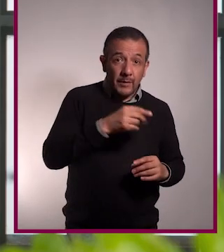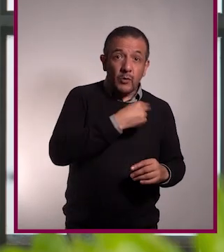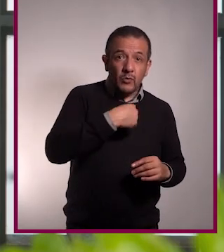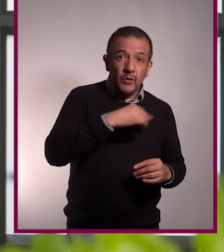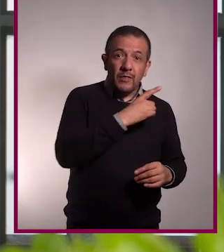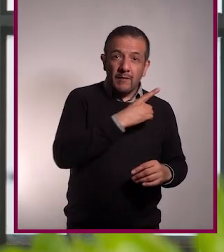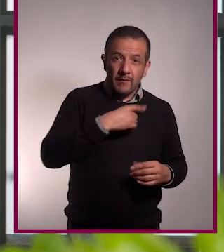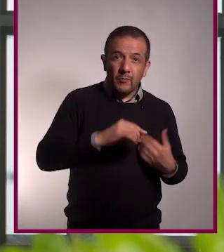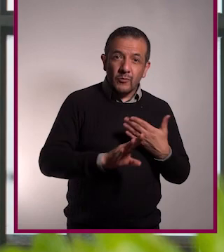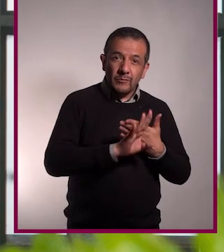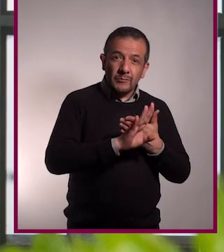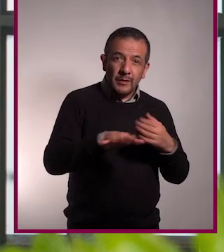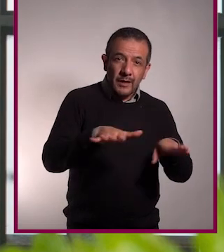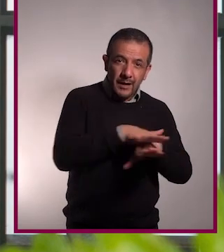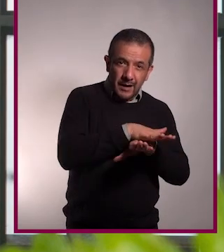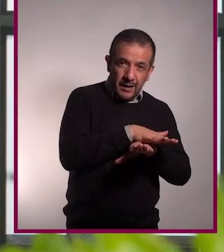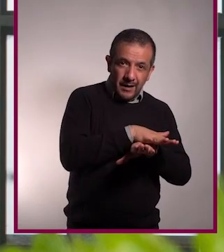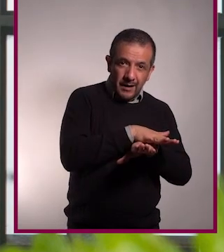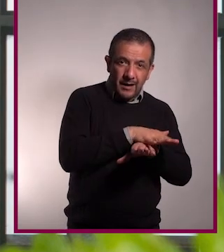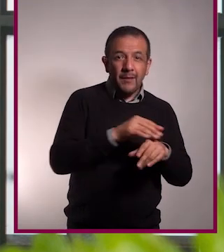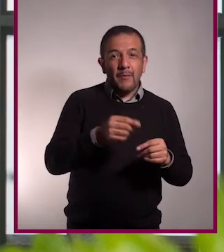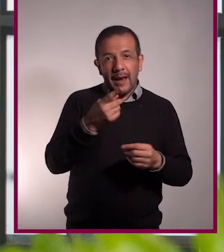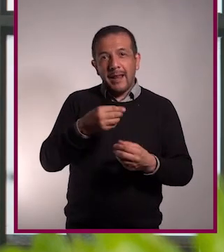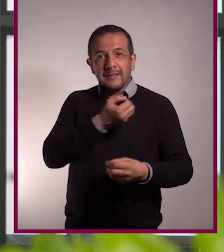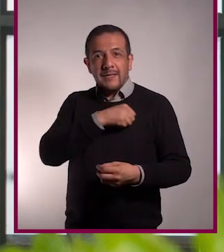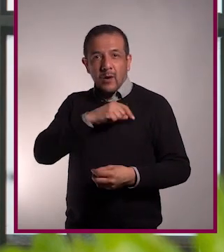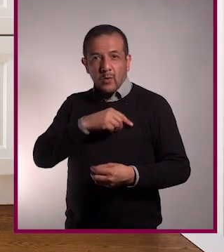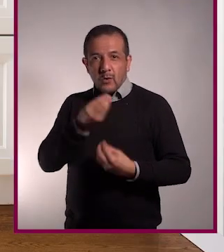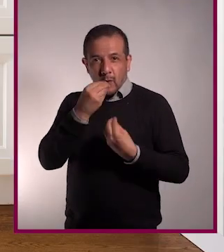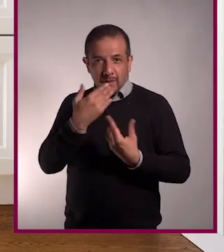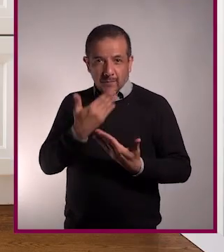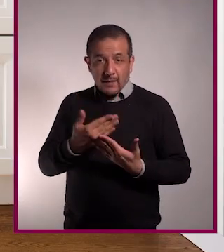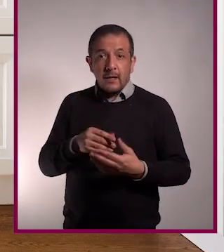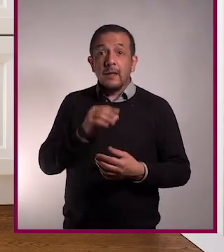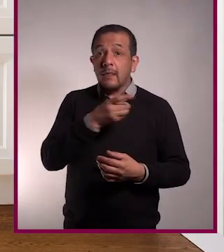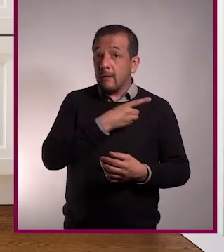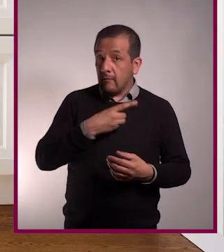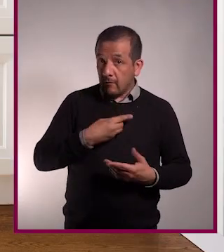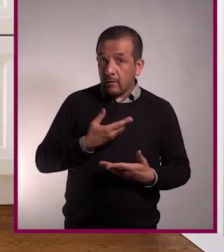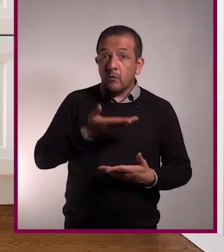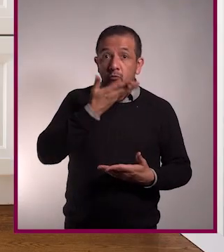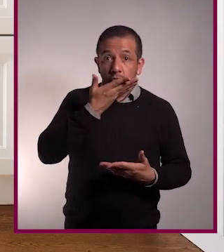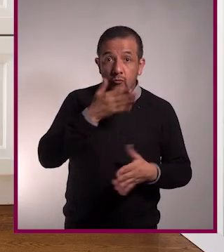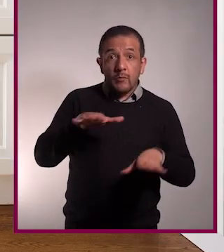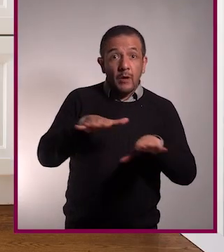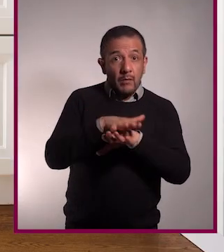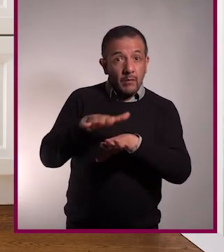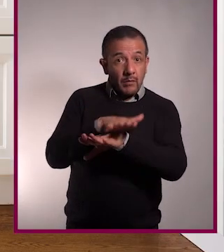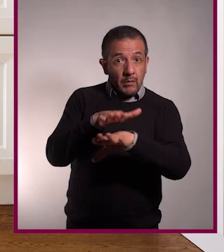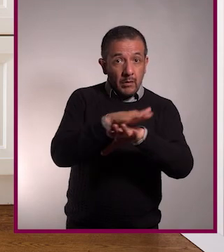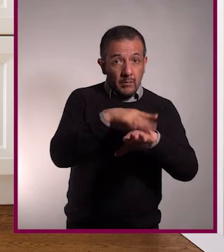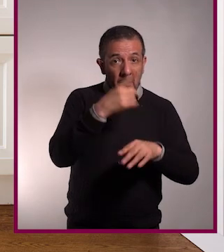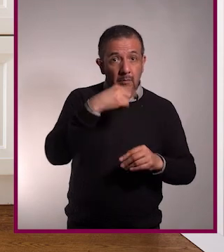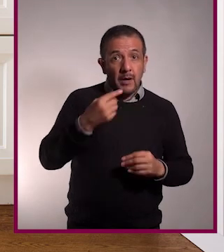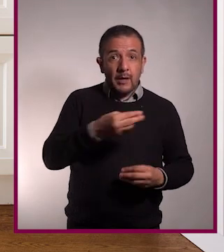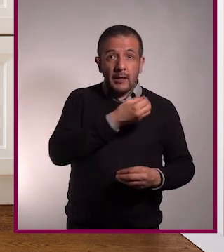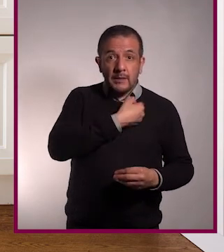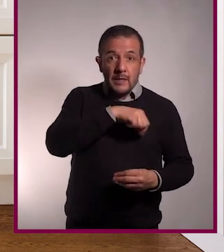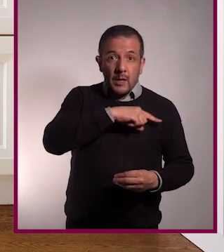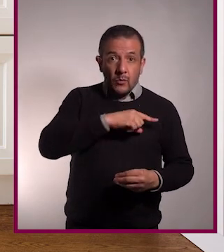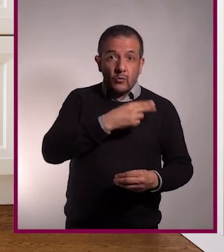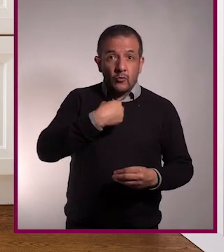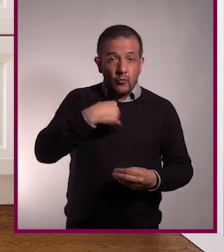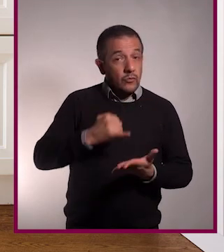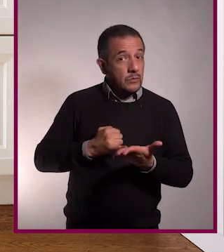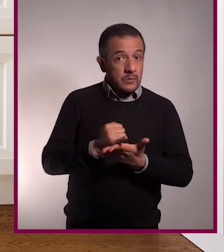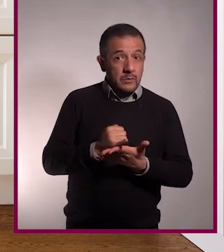los alimentos ultraprocesados por alternativas más sanas. Cambiar de hábitos alimenticios y alimentarnos de forma saludable es una